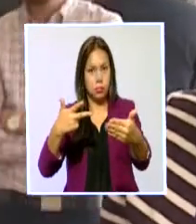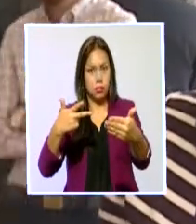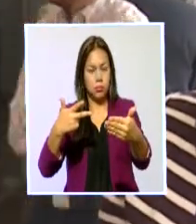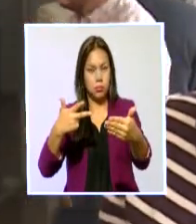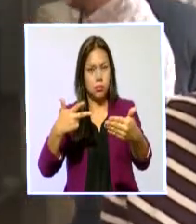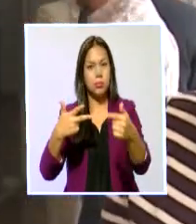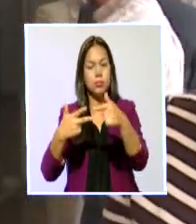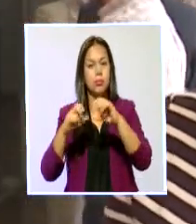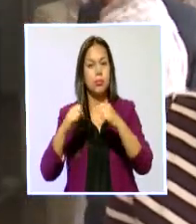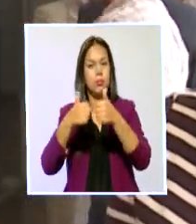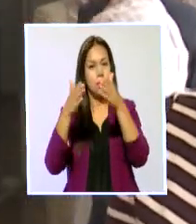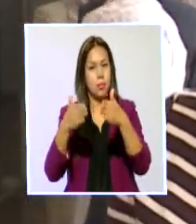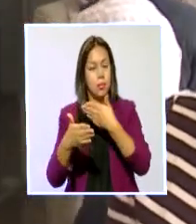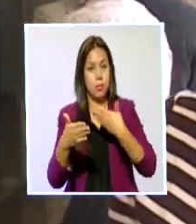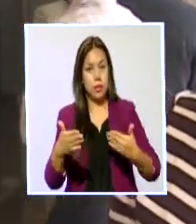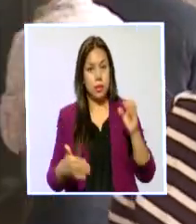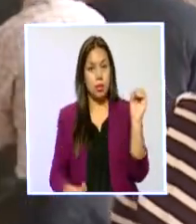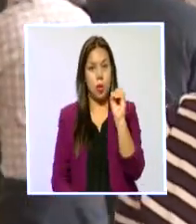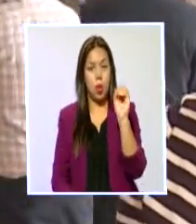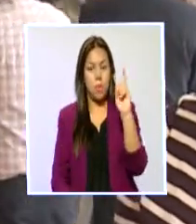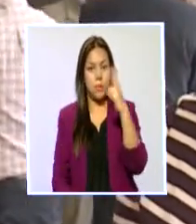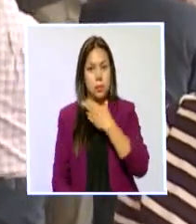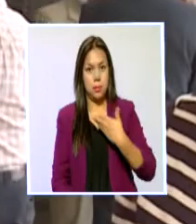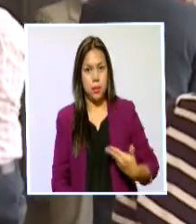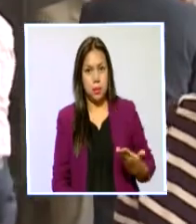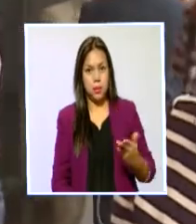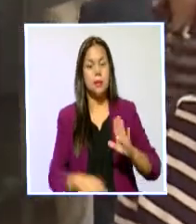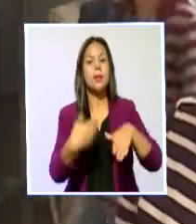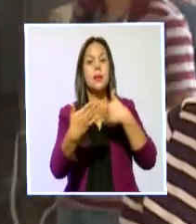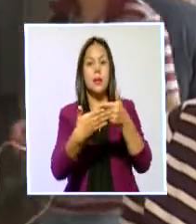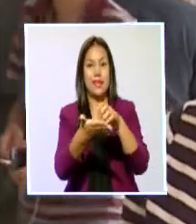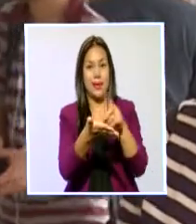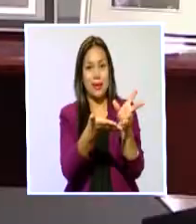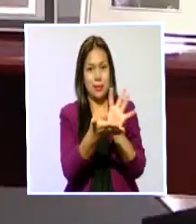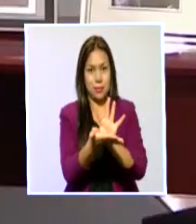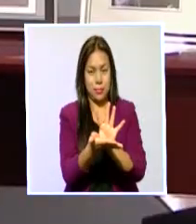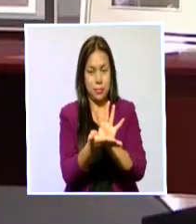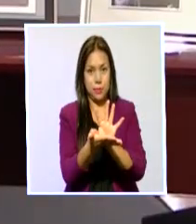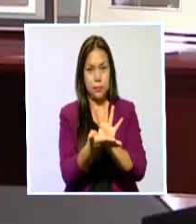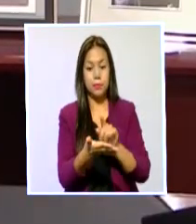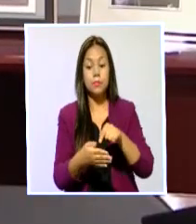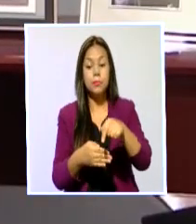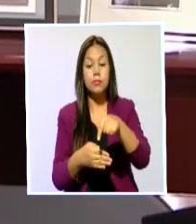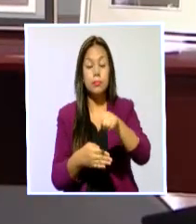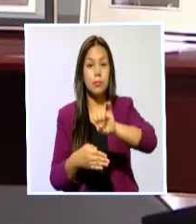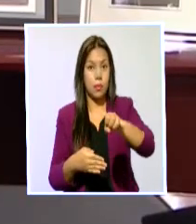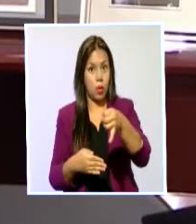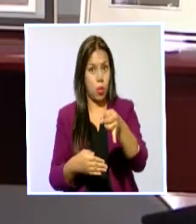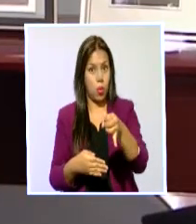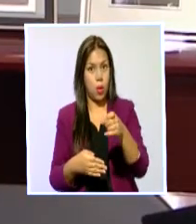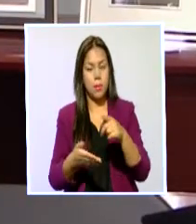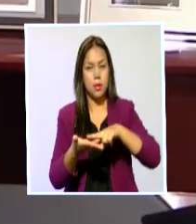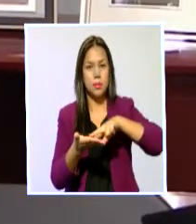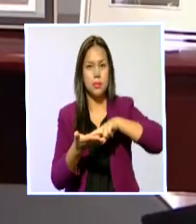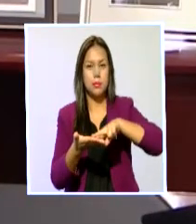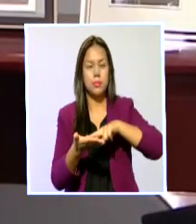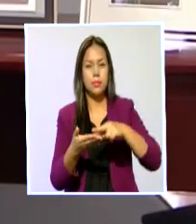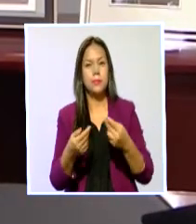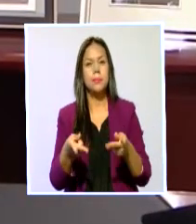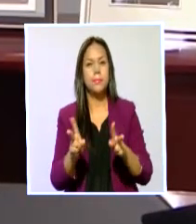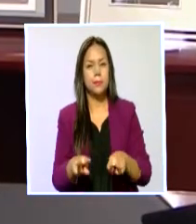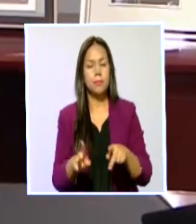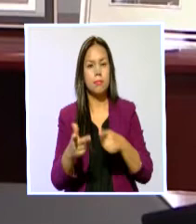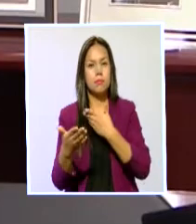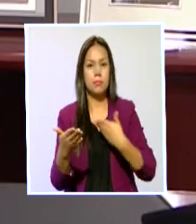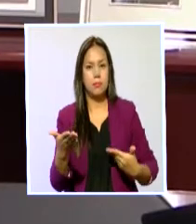de asambleístas, presidente y vicepresidente, viene a la Asamblea Nacional como determina la ley. Para este jueves, además de la sesión plenaria, está previsto